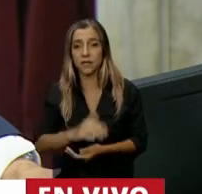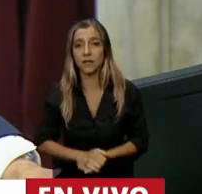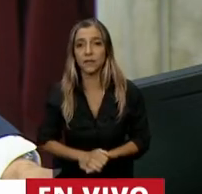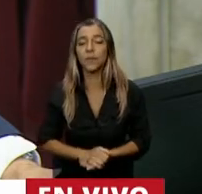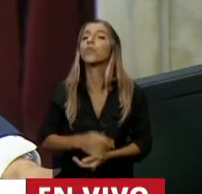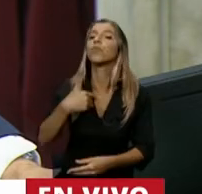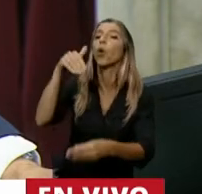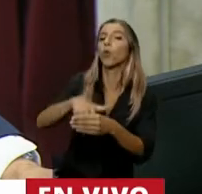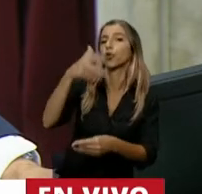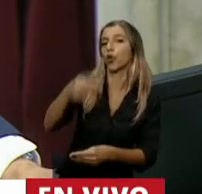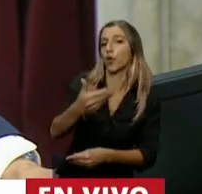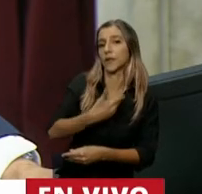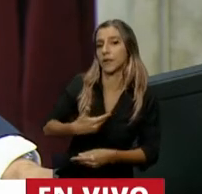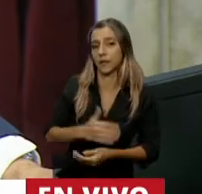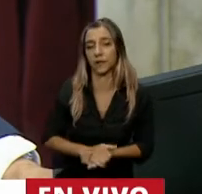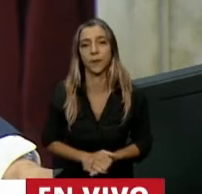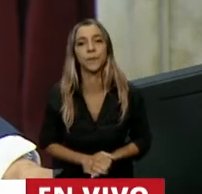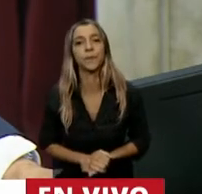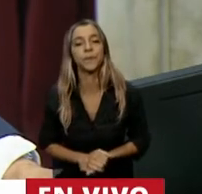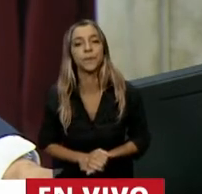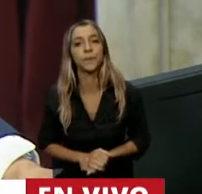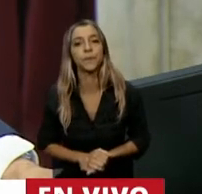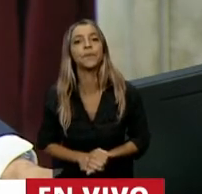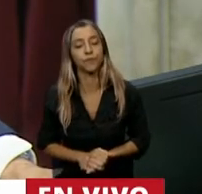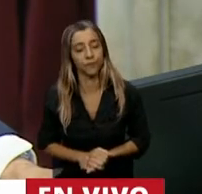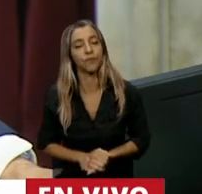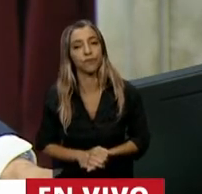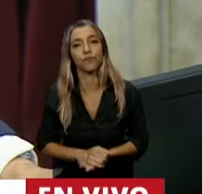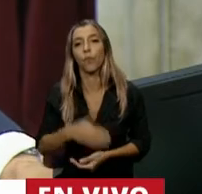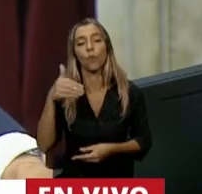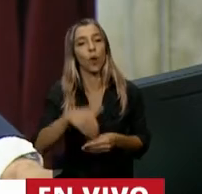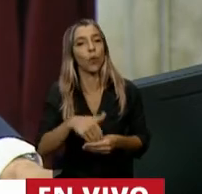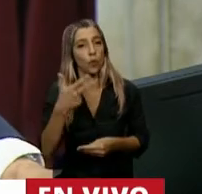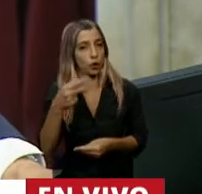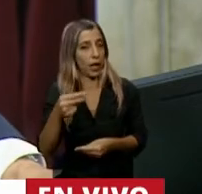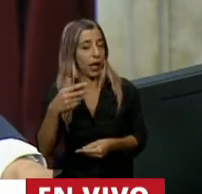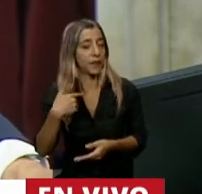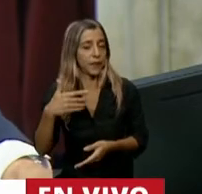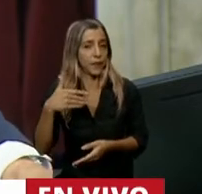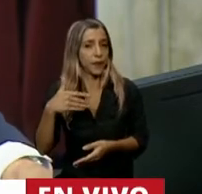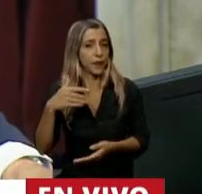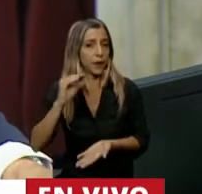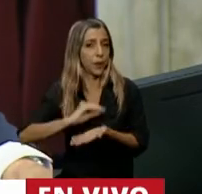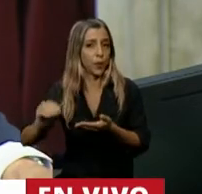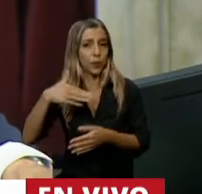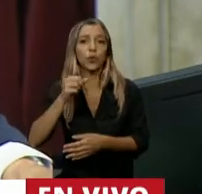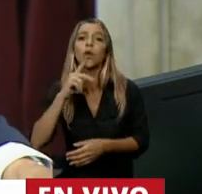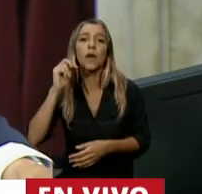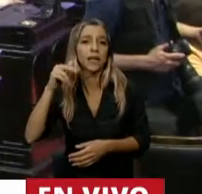Mi voto es negativo, señor presidente. Voto negativo del diputado Martiarena.